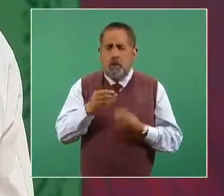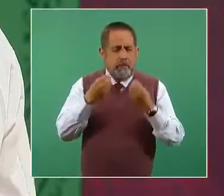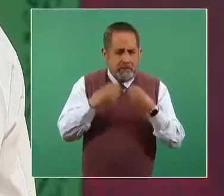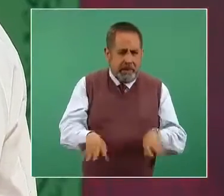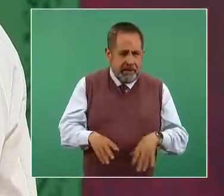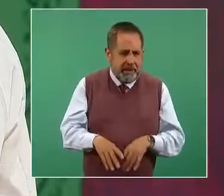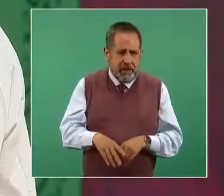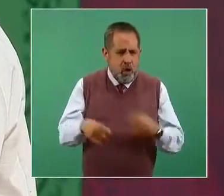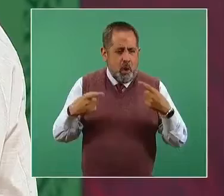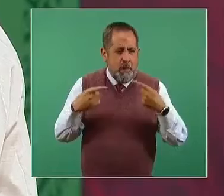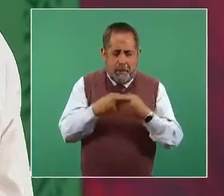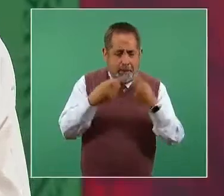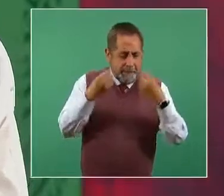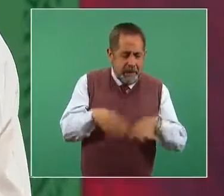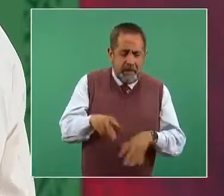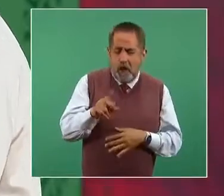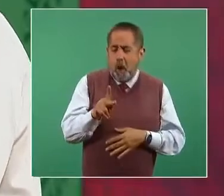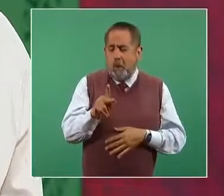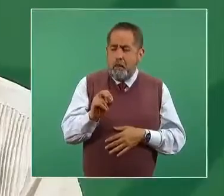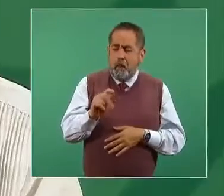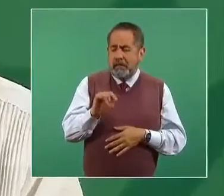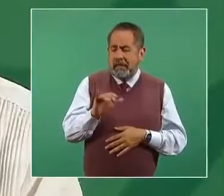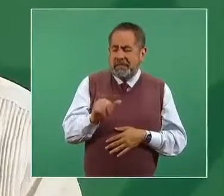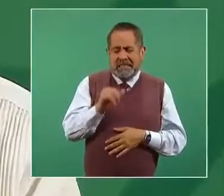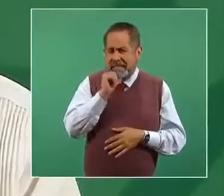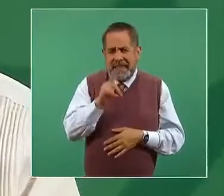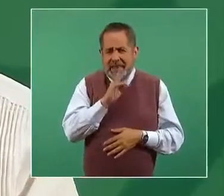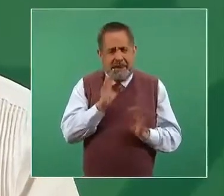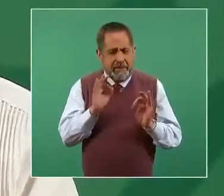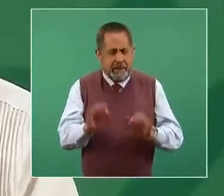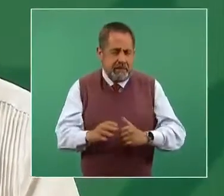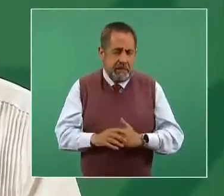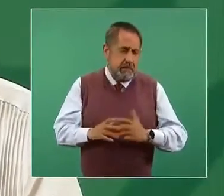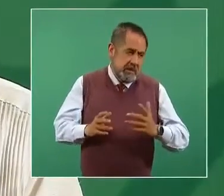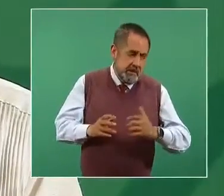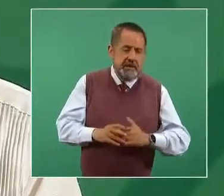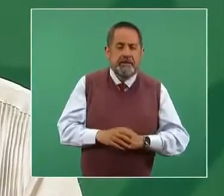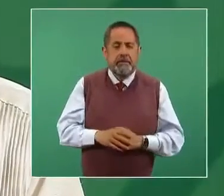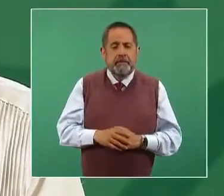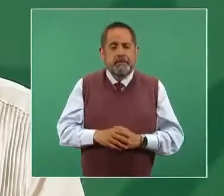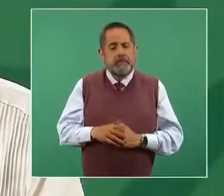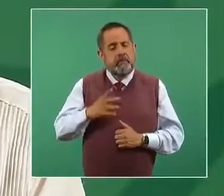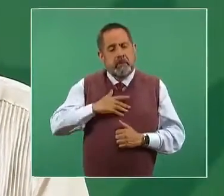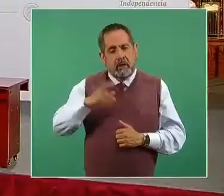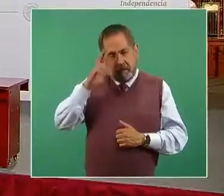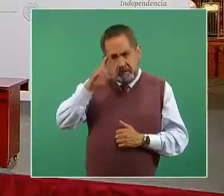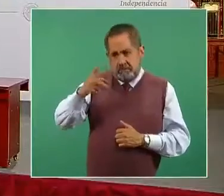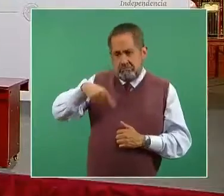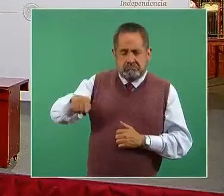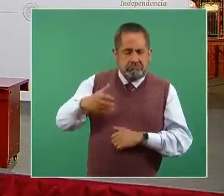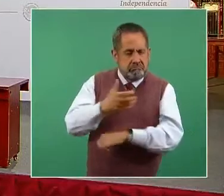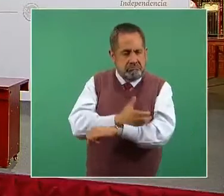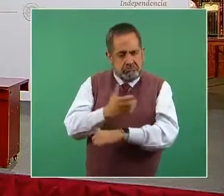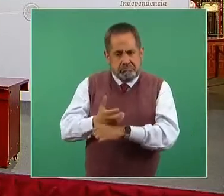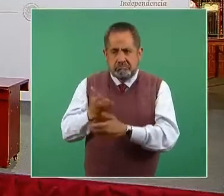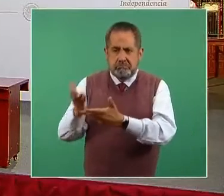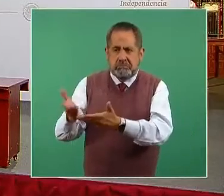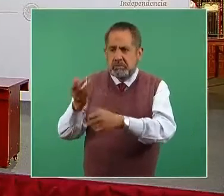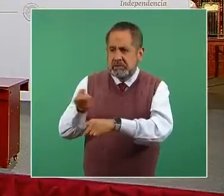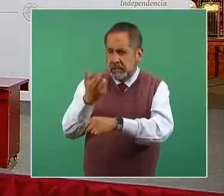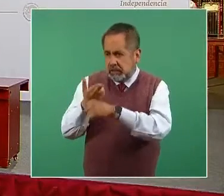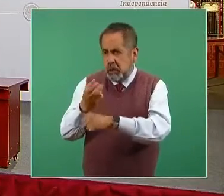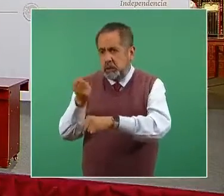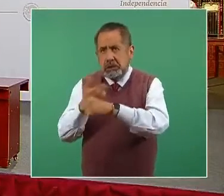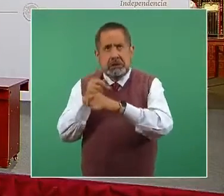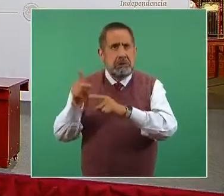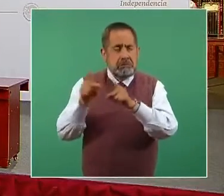no afectan la potencia, no la afectan en modo alguno. Sin embargo, respetamos mucho a nuestras colegas secretarias y